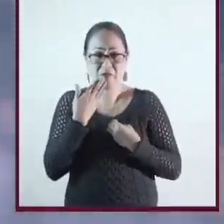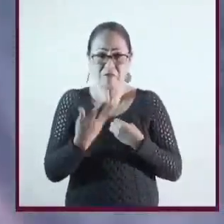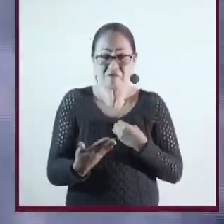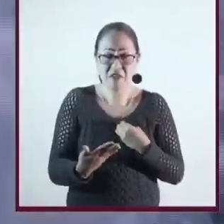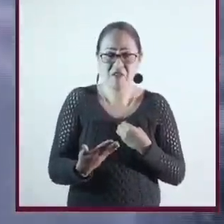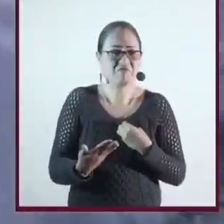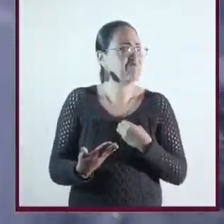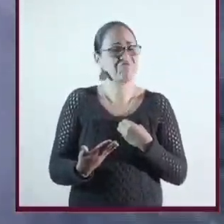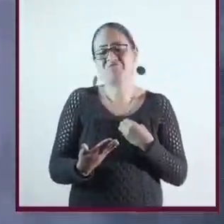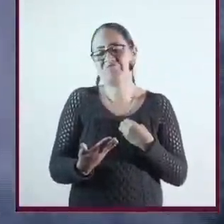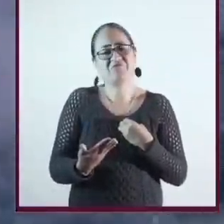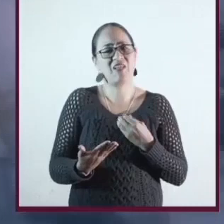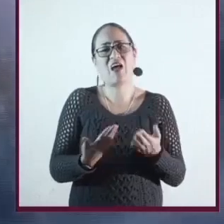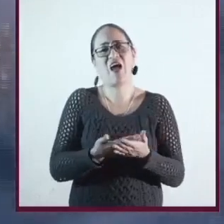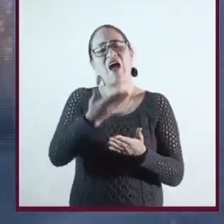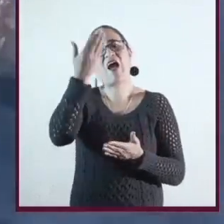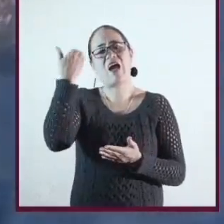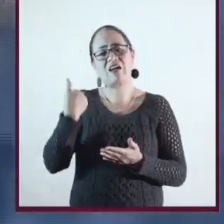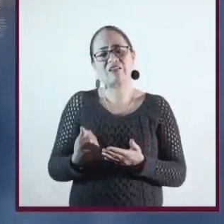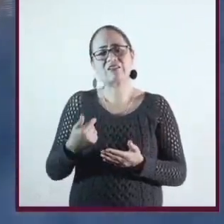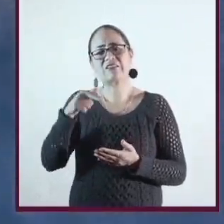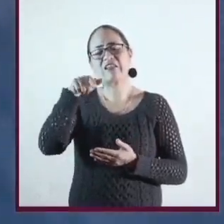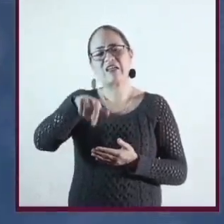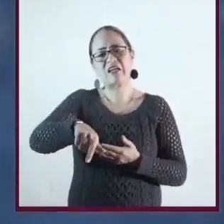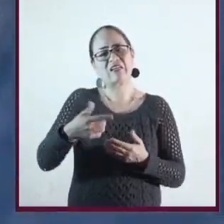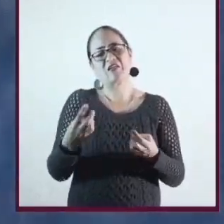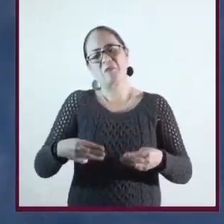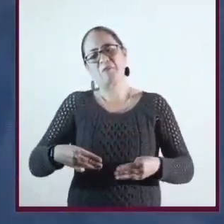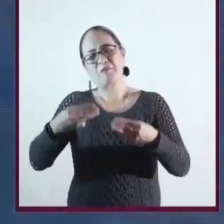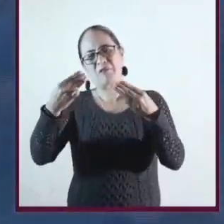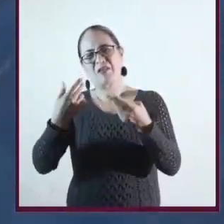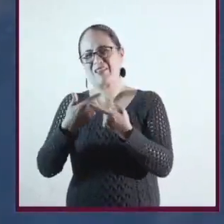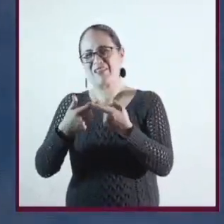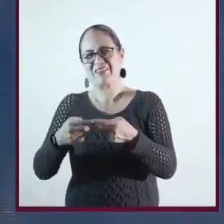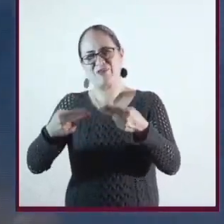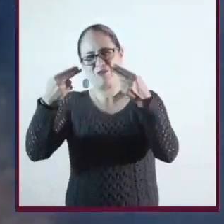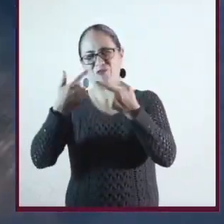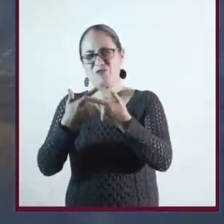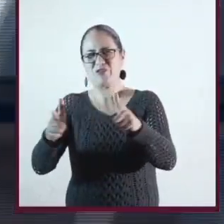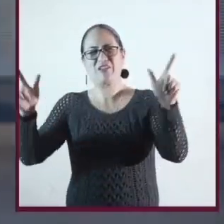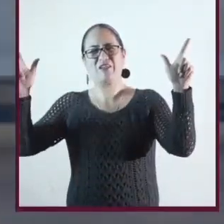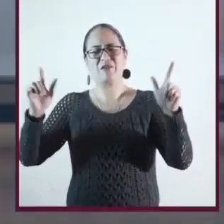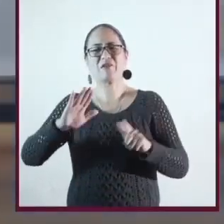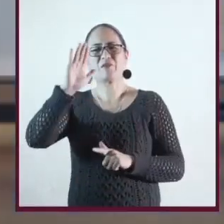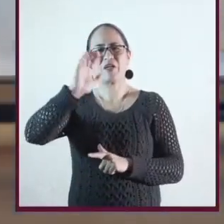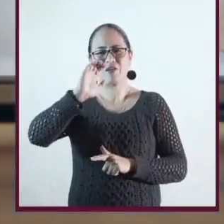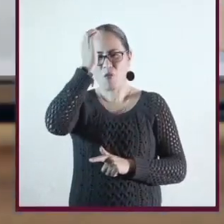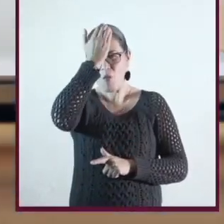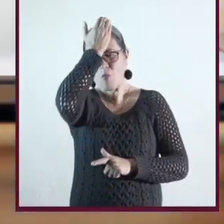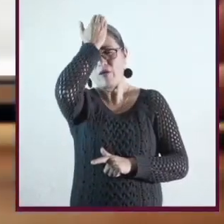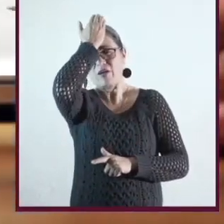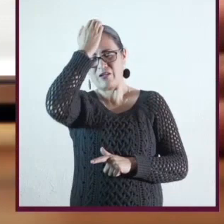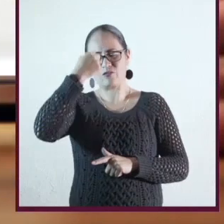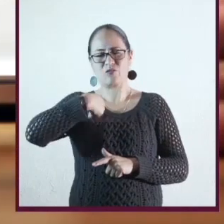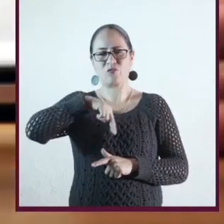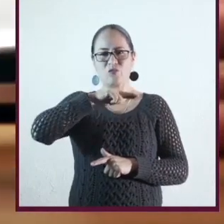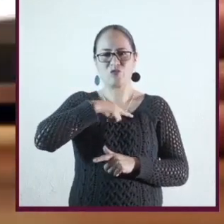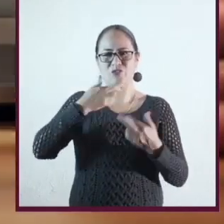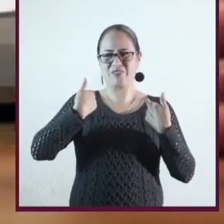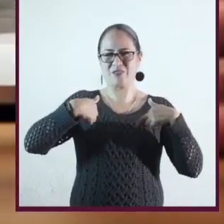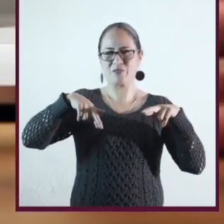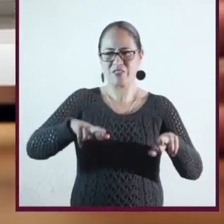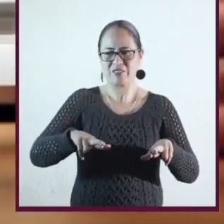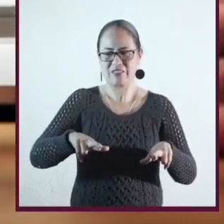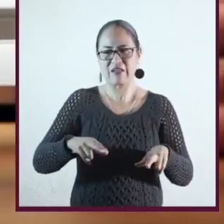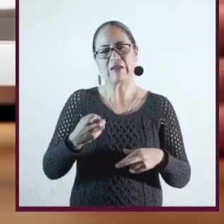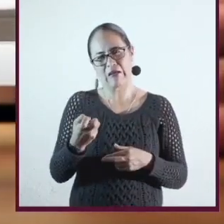posibles, como alguna vez sentenció el libre mercado, con la intención de convertirnos en las ovejas de un rebaño. Si tenemos